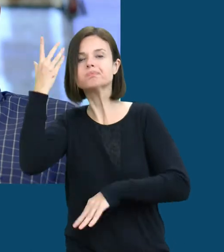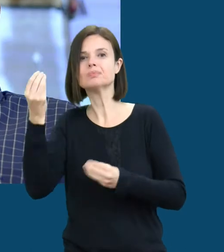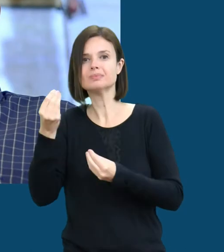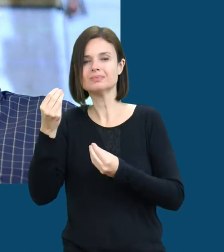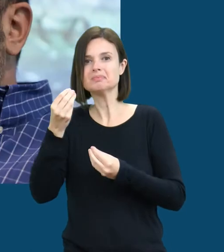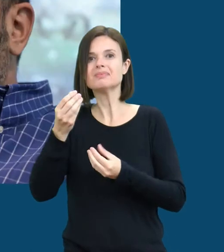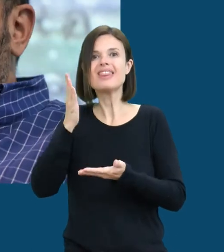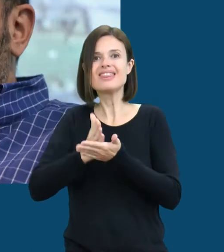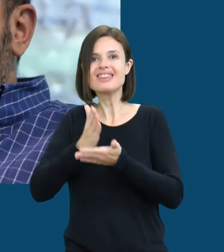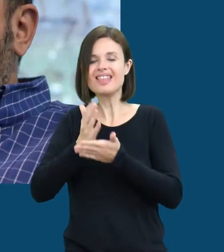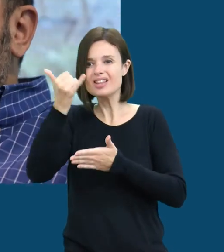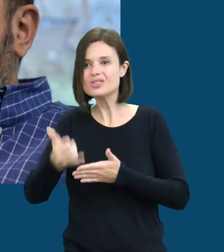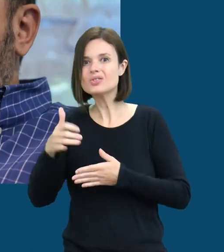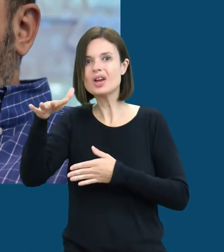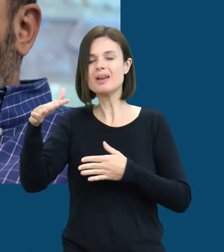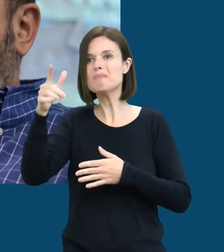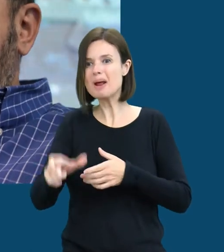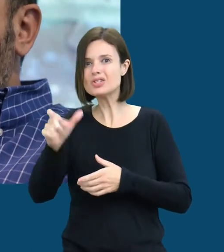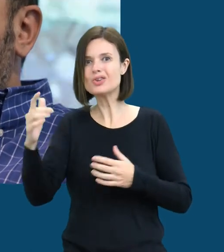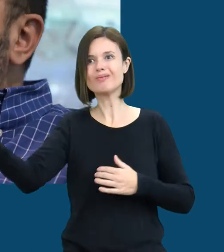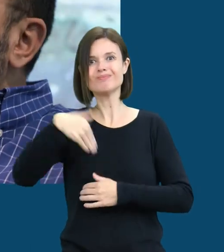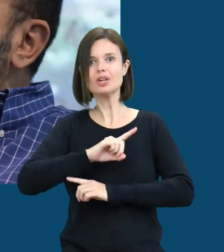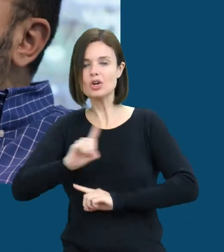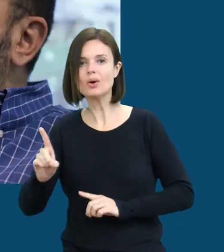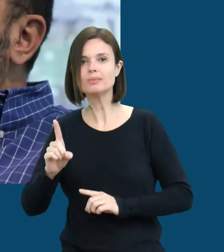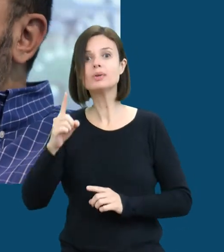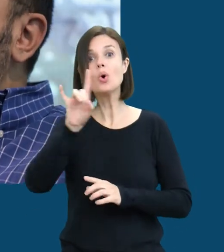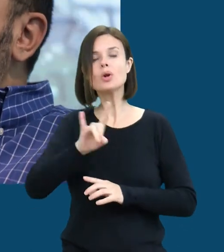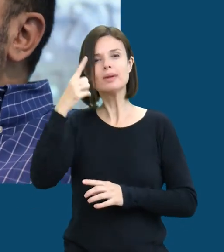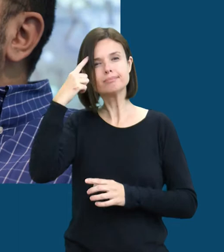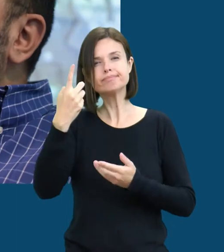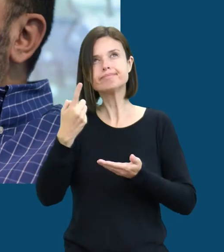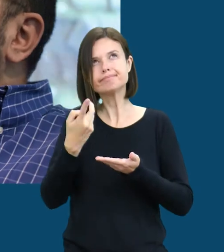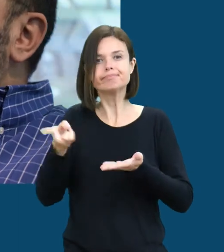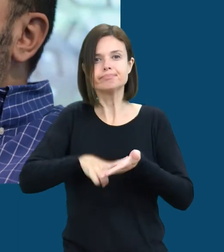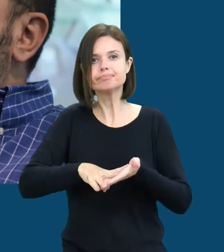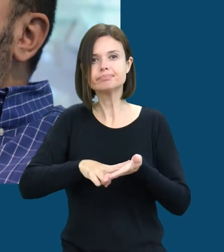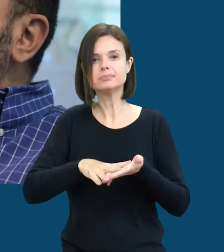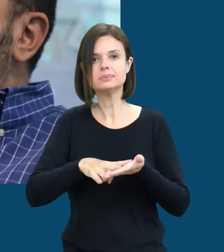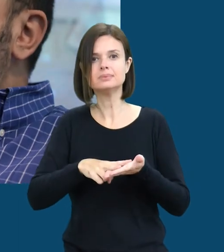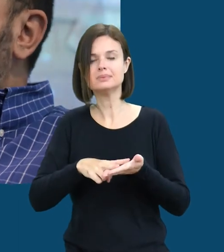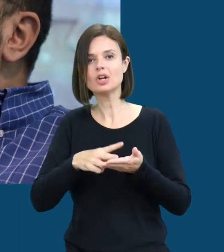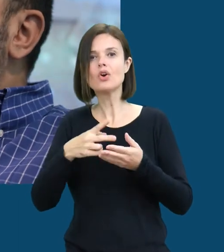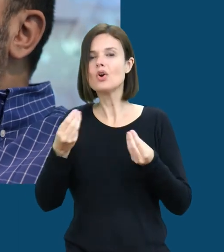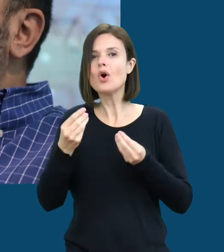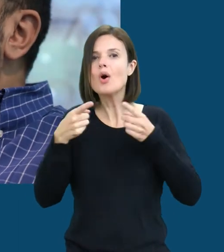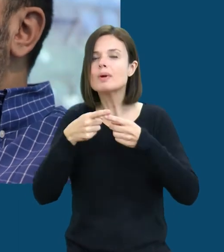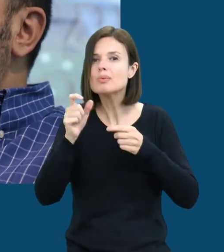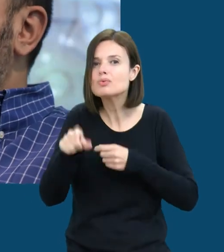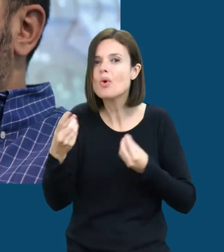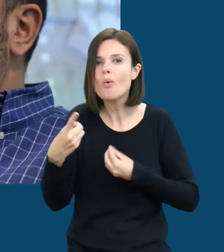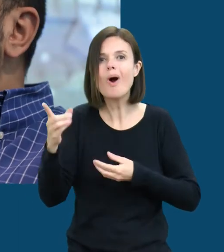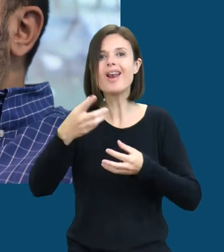aquellos que no vienen? Creo que la universidad tiene que volver a plantearse y ser muy coherente en plantear que su función es